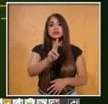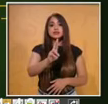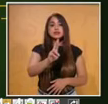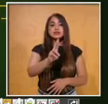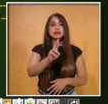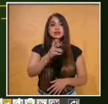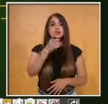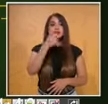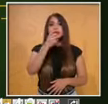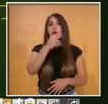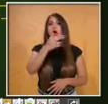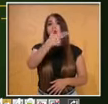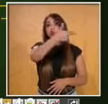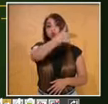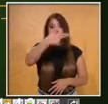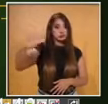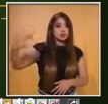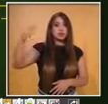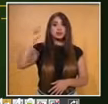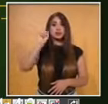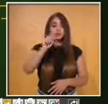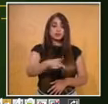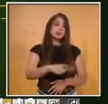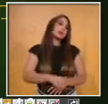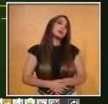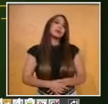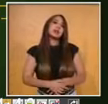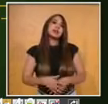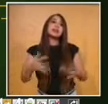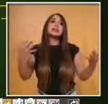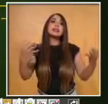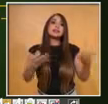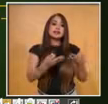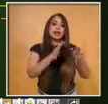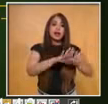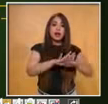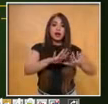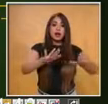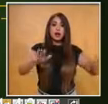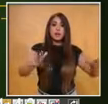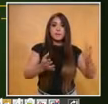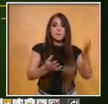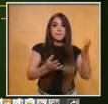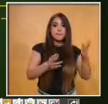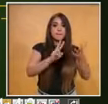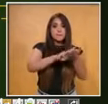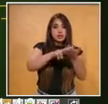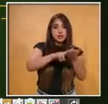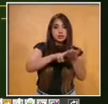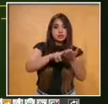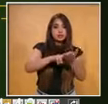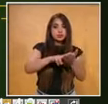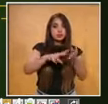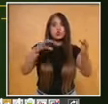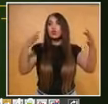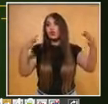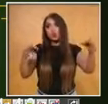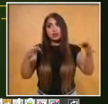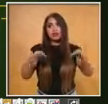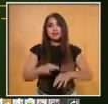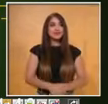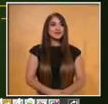forma horizontal. Tierra es a pasto, como hoja es a...